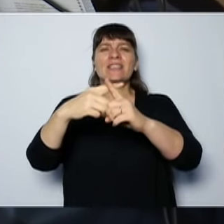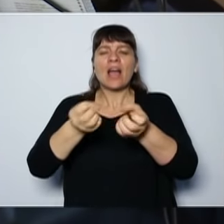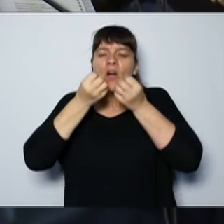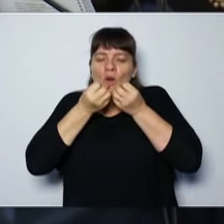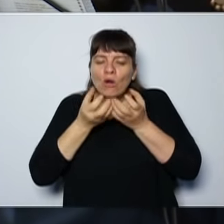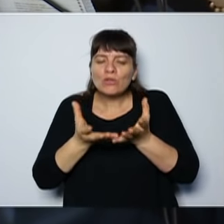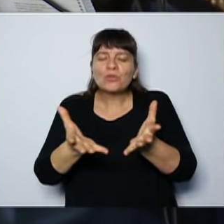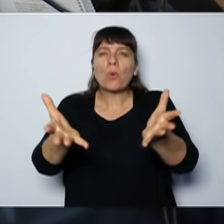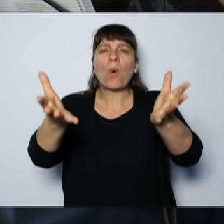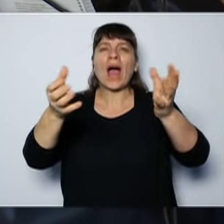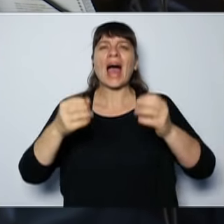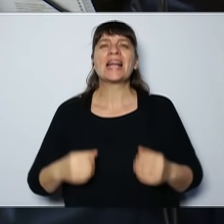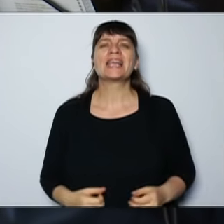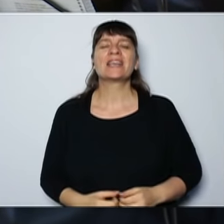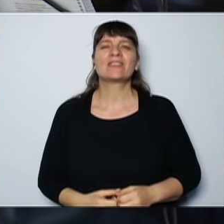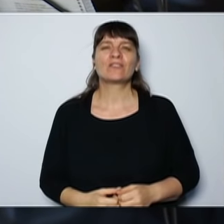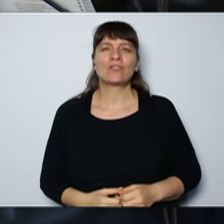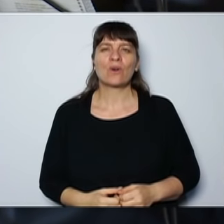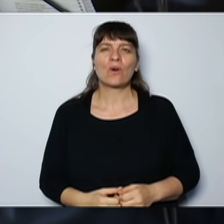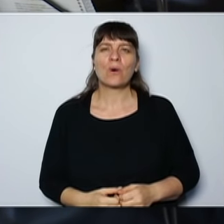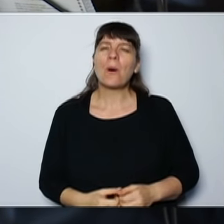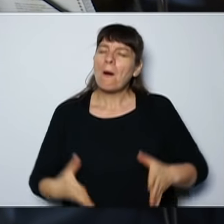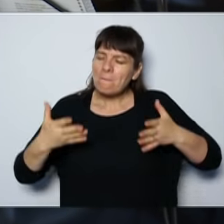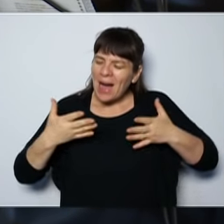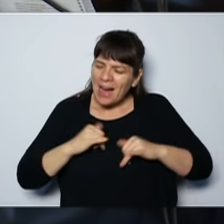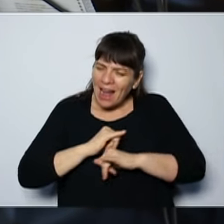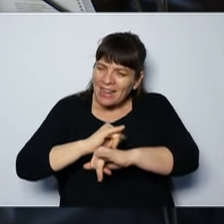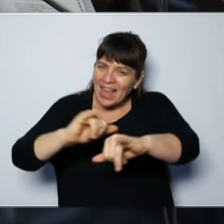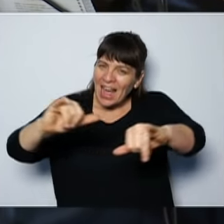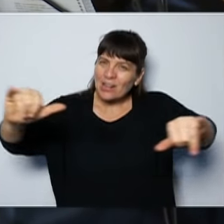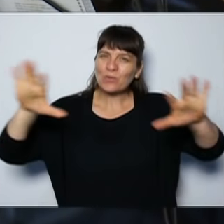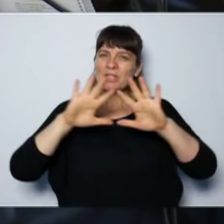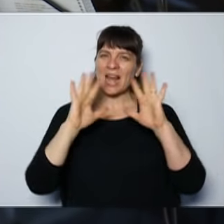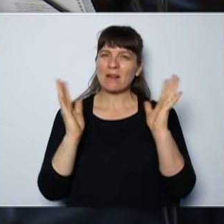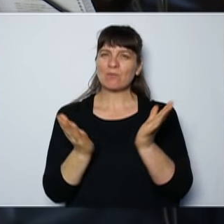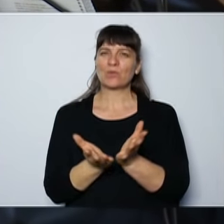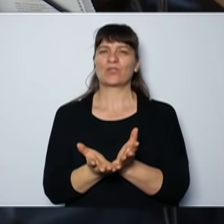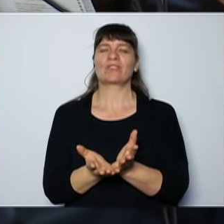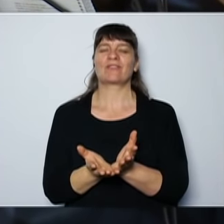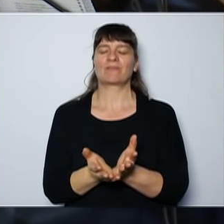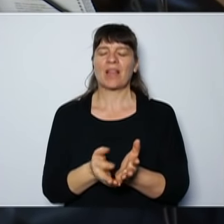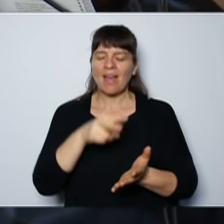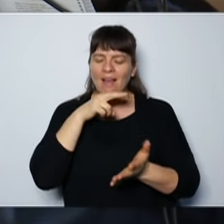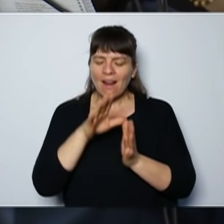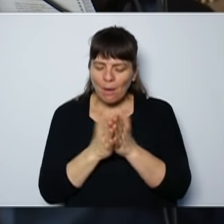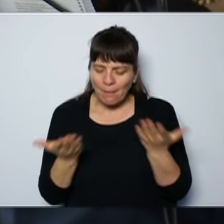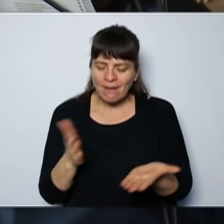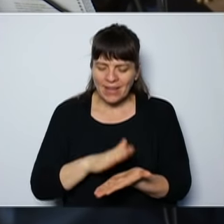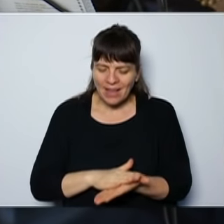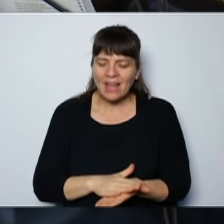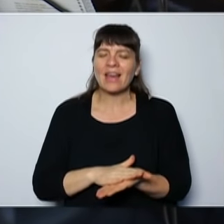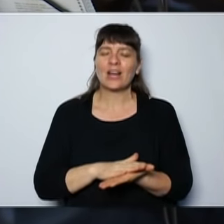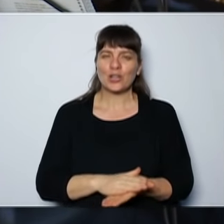la iglesia con tu aliento para que anuncie al mundo